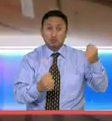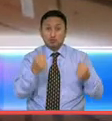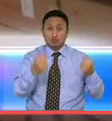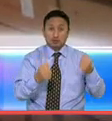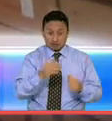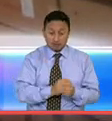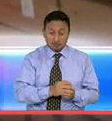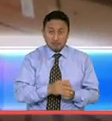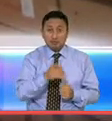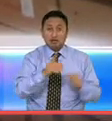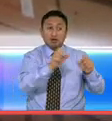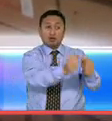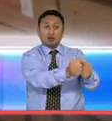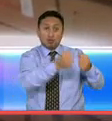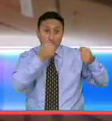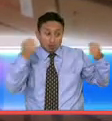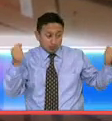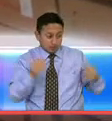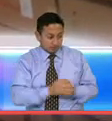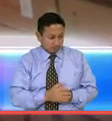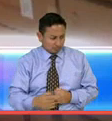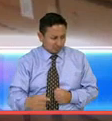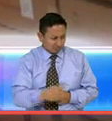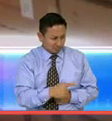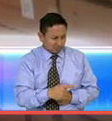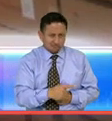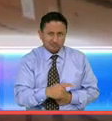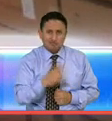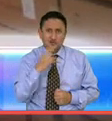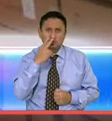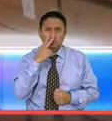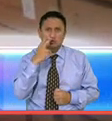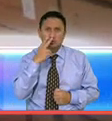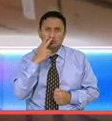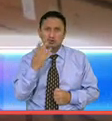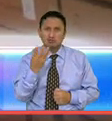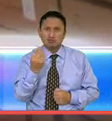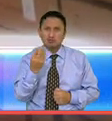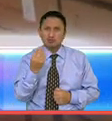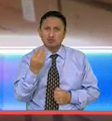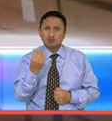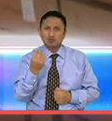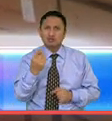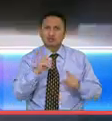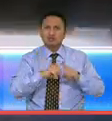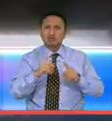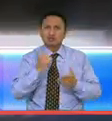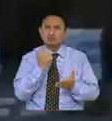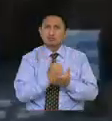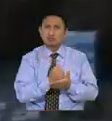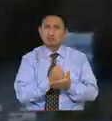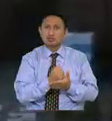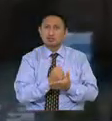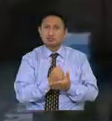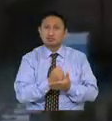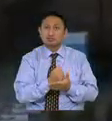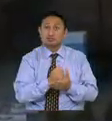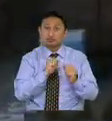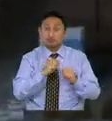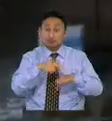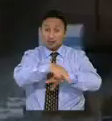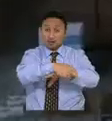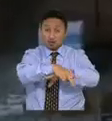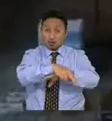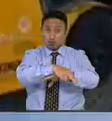al realizar el registro se encontró que contenía una gran cantidad de cajas de cigarrillos de diferentes marcas. Sí existían los repuestos